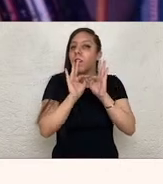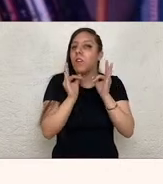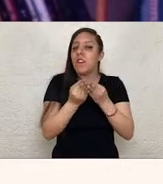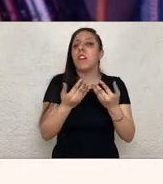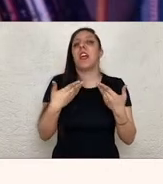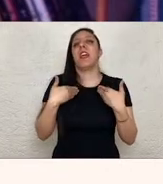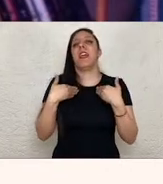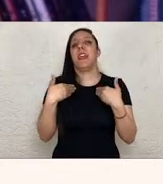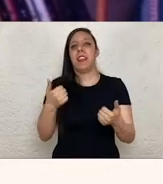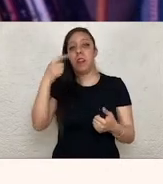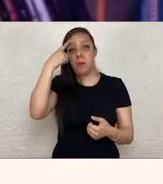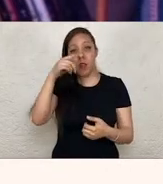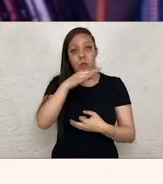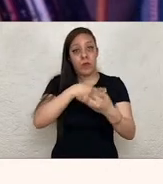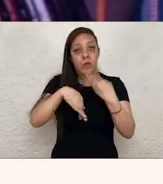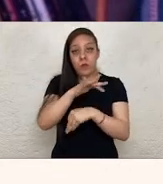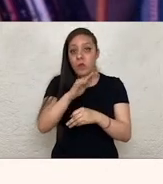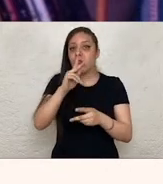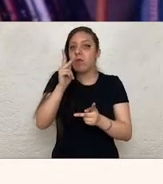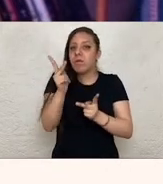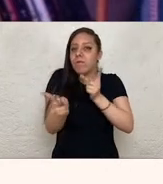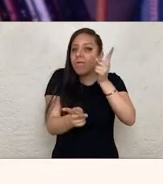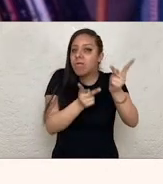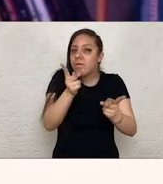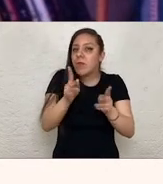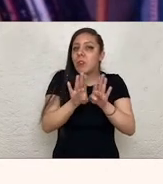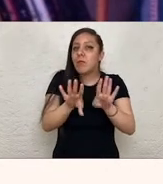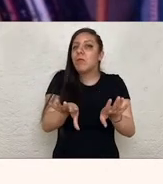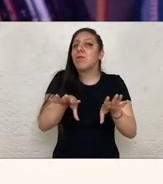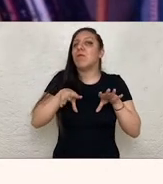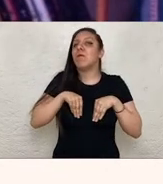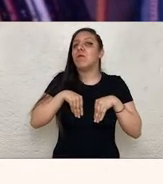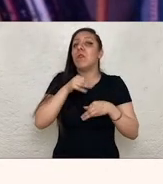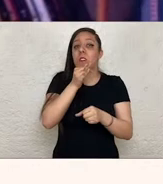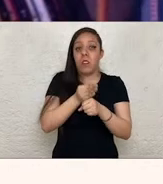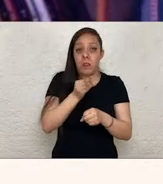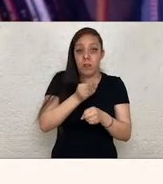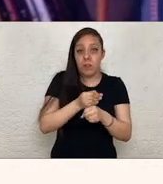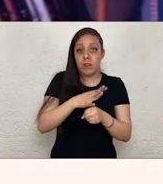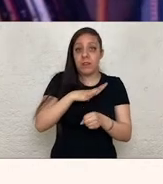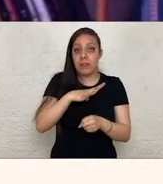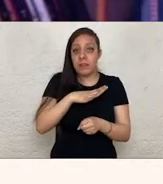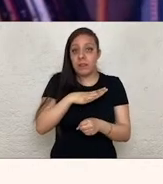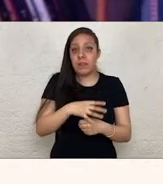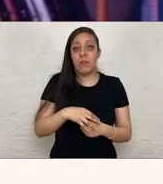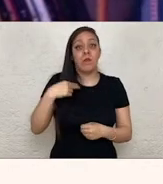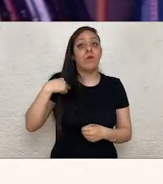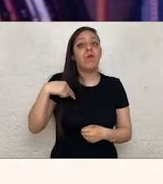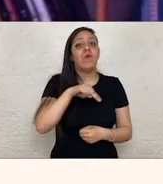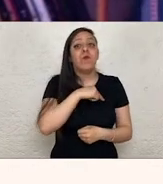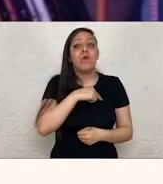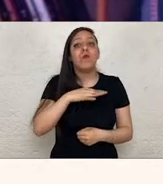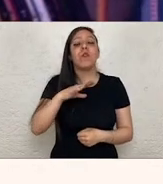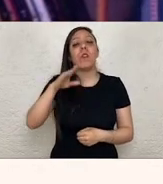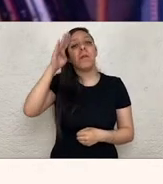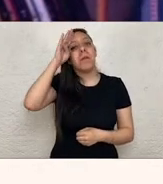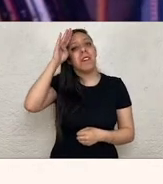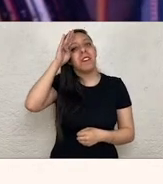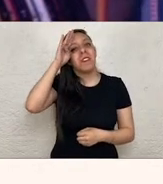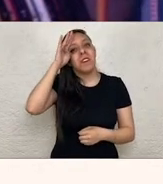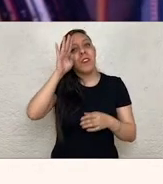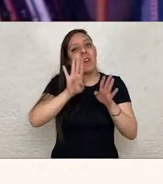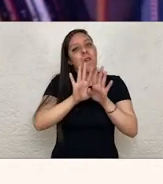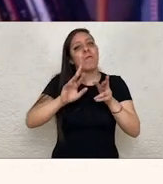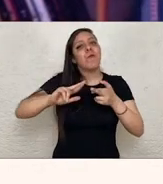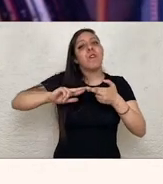que pensamos también que necesitamos cuestionar el colonialismo existente en la actualidad, que pensamos